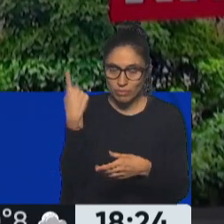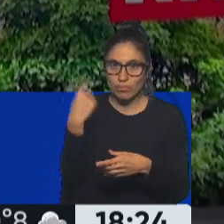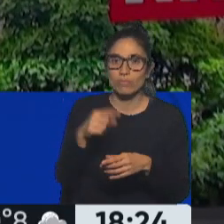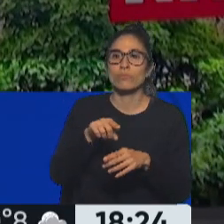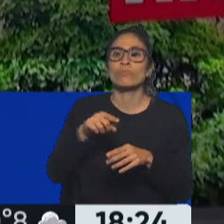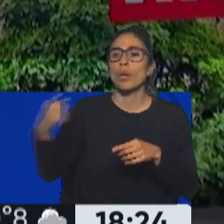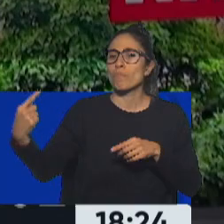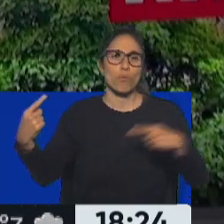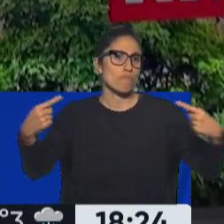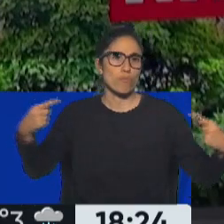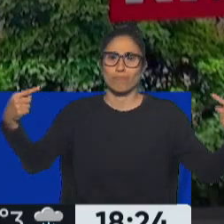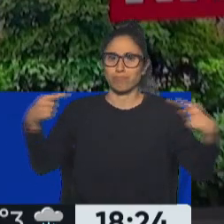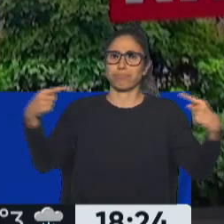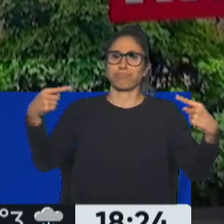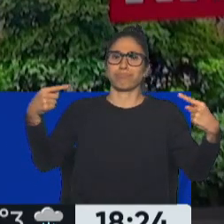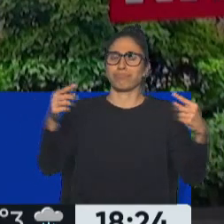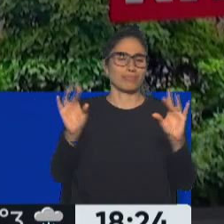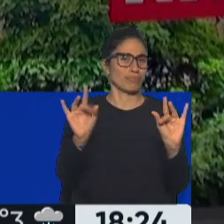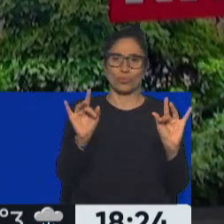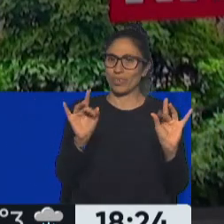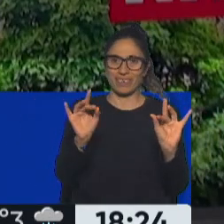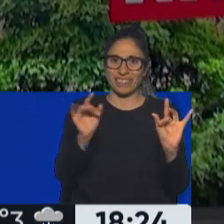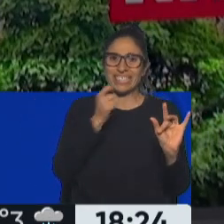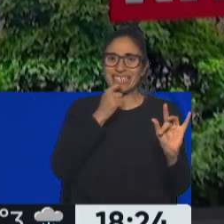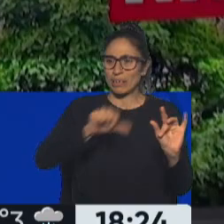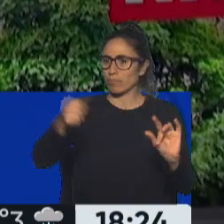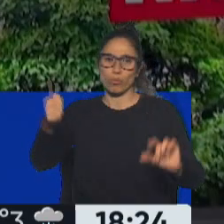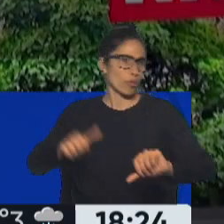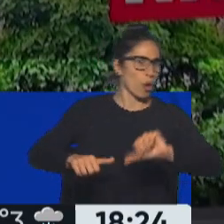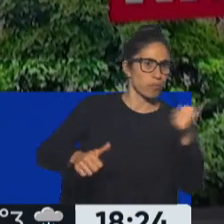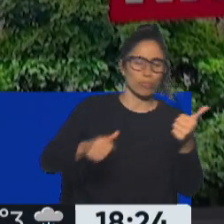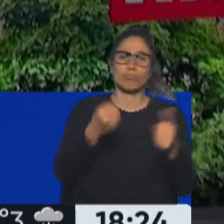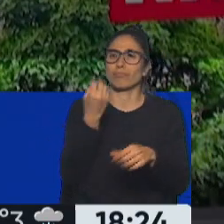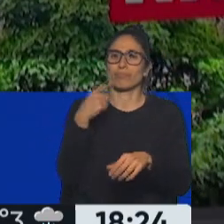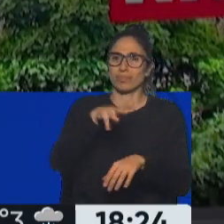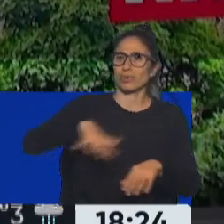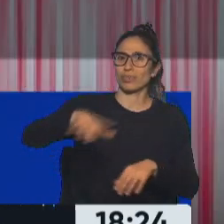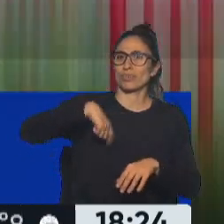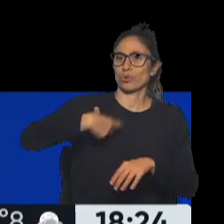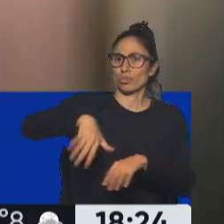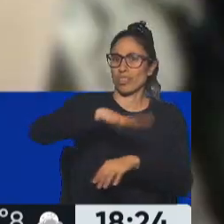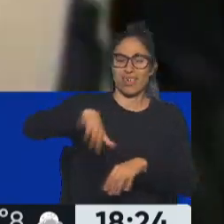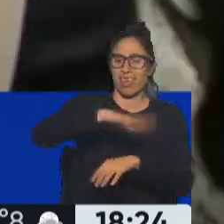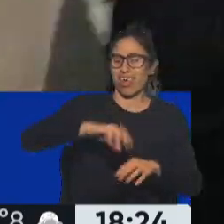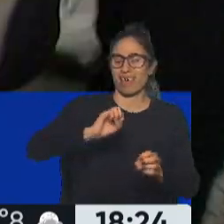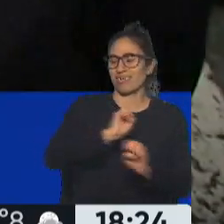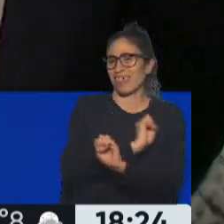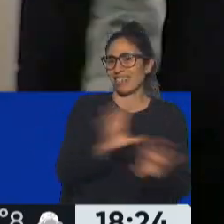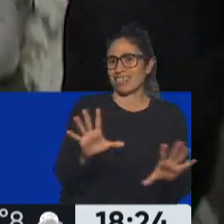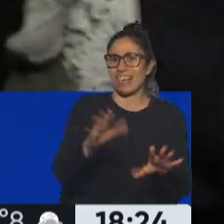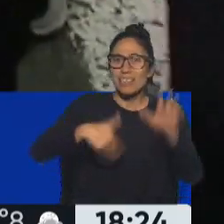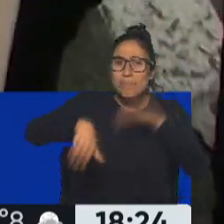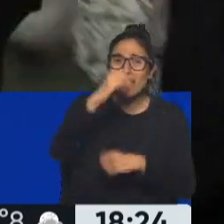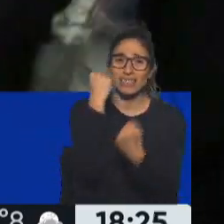social dans le pays, parce que c'est la division à tous les étages, le conflit à tous les étages, mais une catastrophe aussi pour l'économie et pour l'emploi. Ante